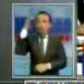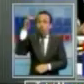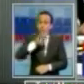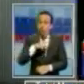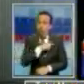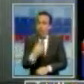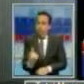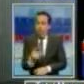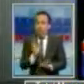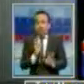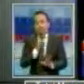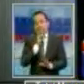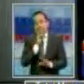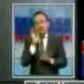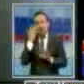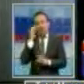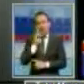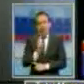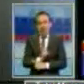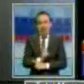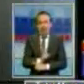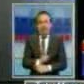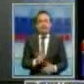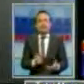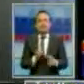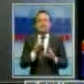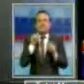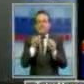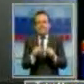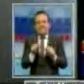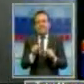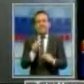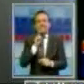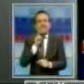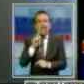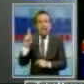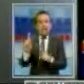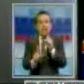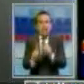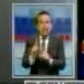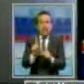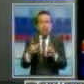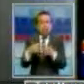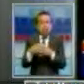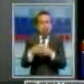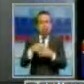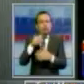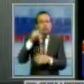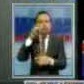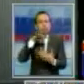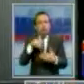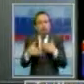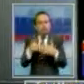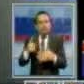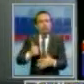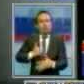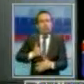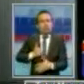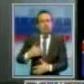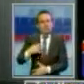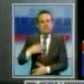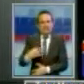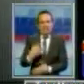bueno, yo creo que no. Pero que a quien les toque, y también que ellos reflexionen personalmente, cumplan un deber cívico,